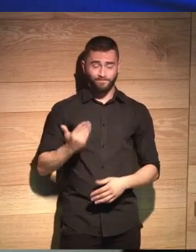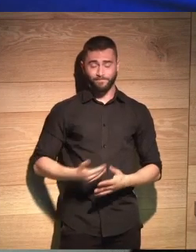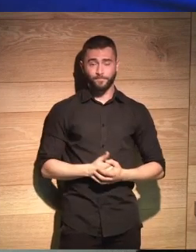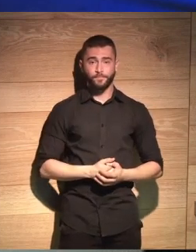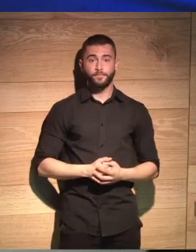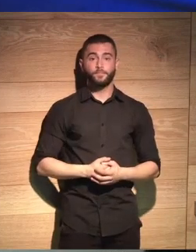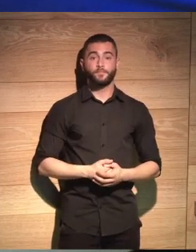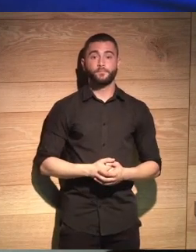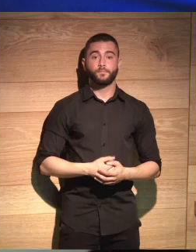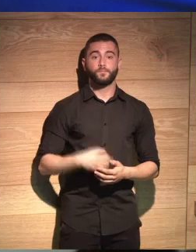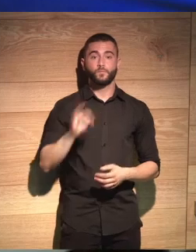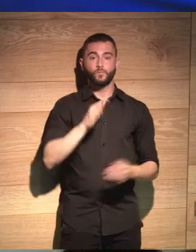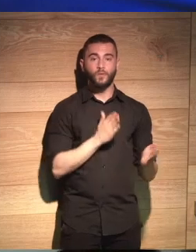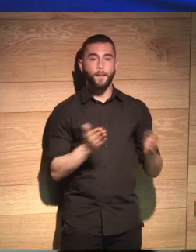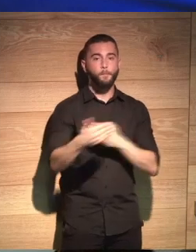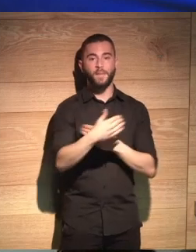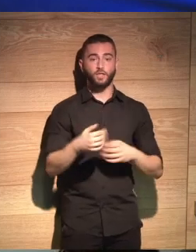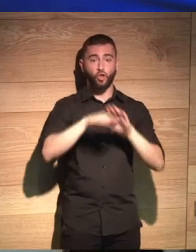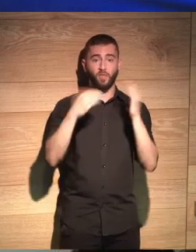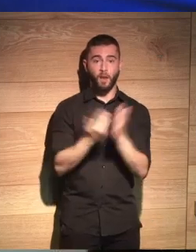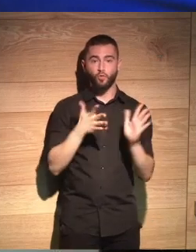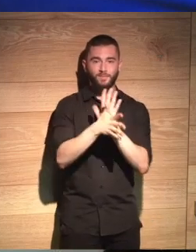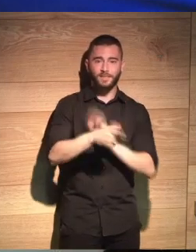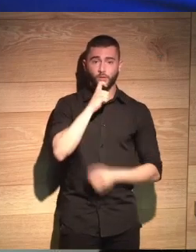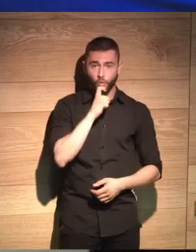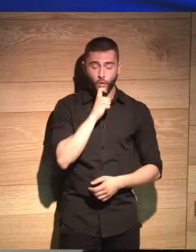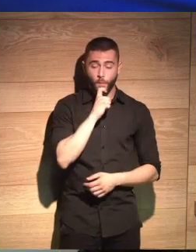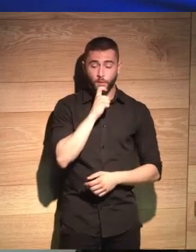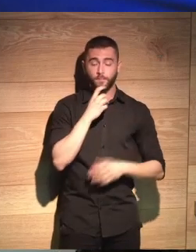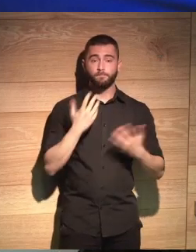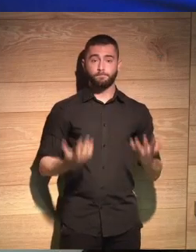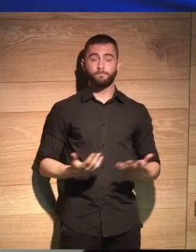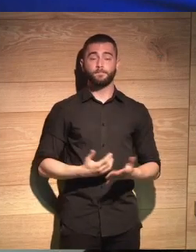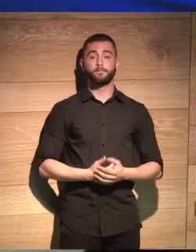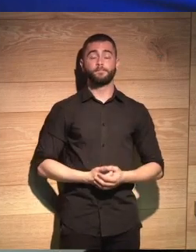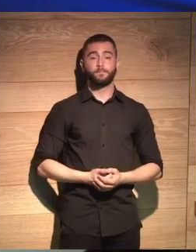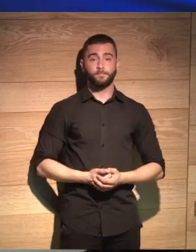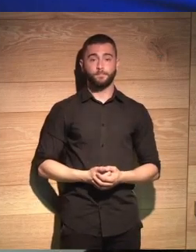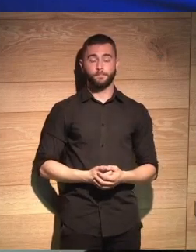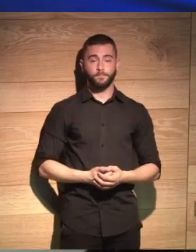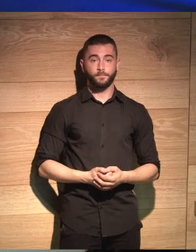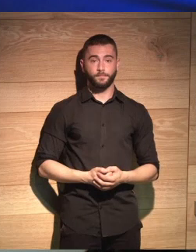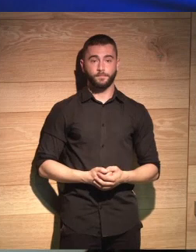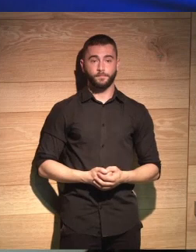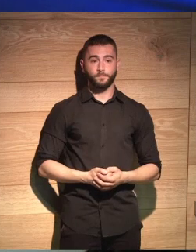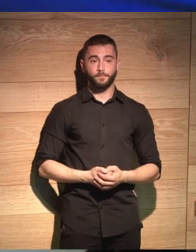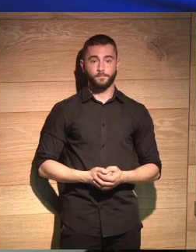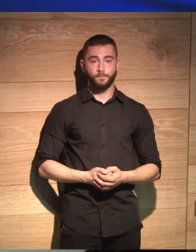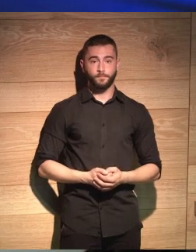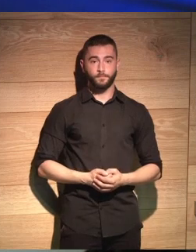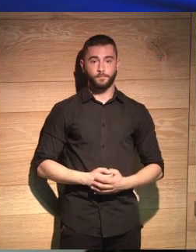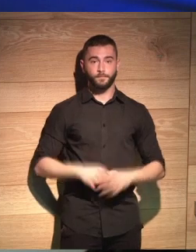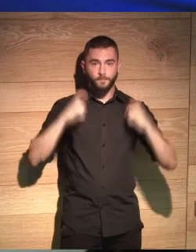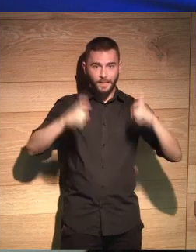articulamos una versión del mundo. Definitivamente en tratar de hacerlo de